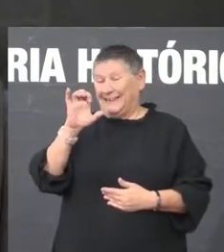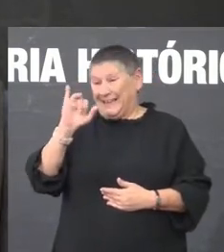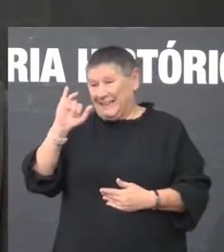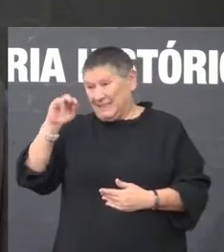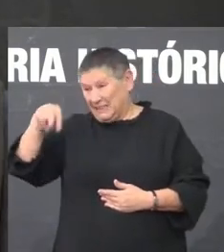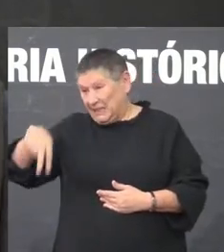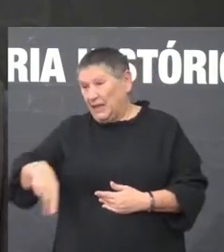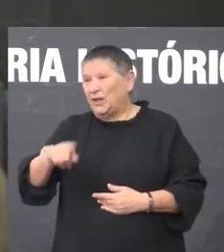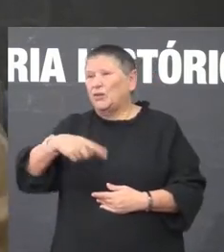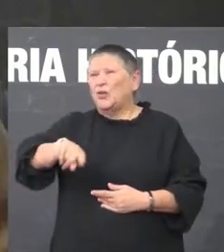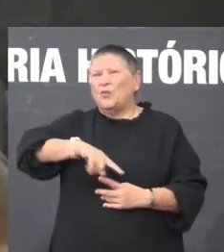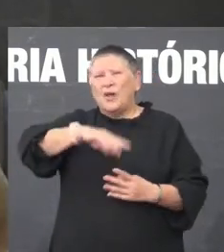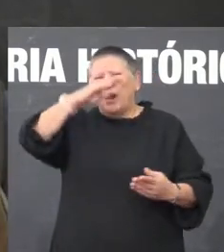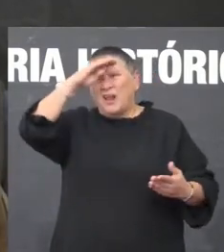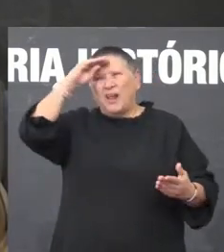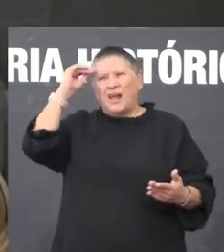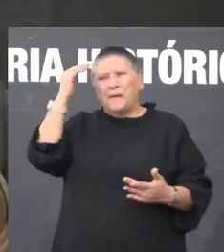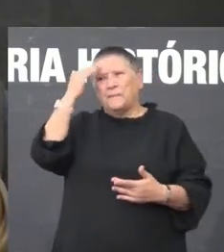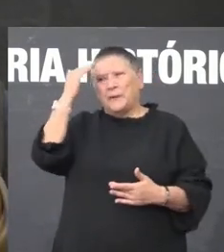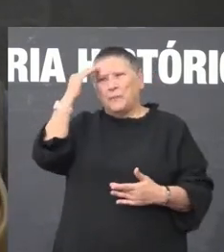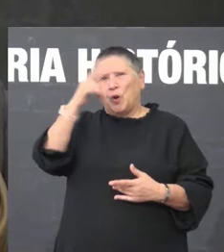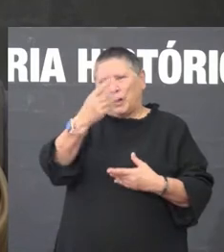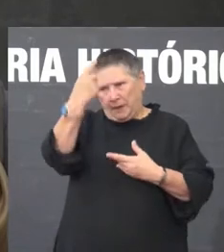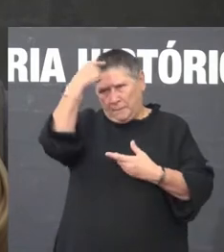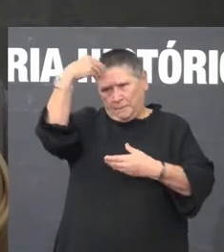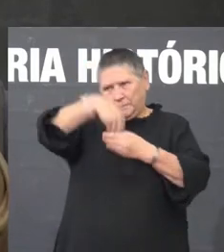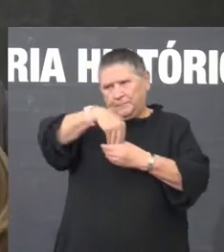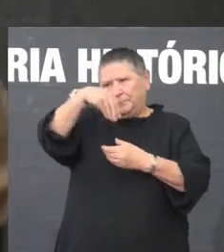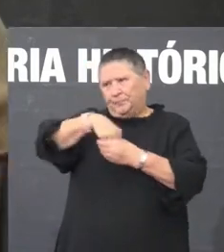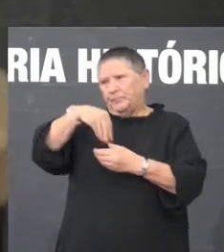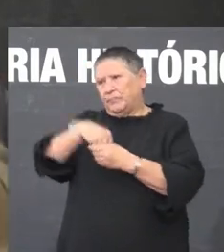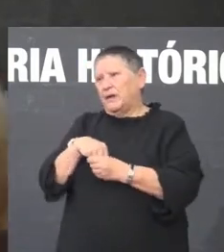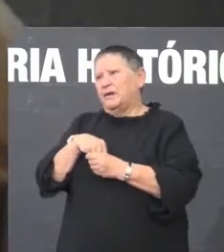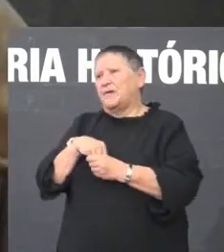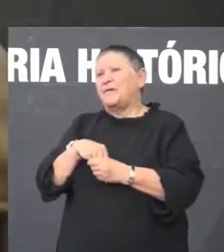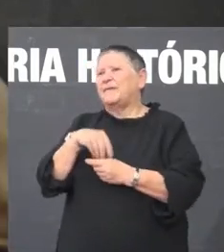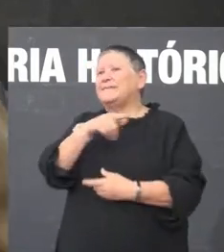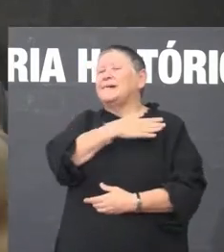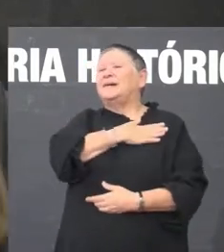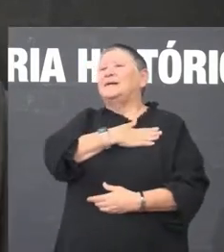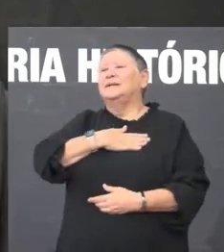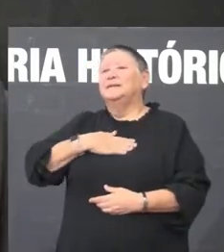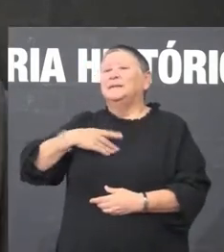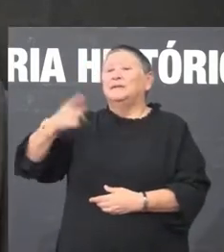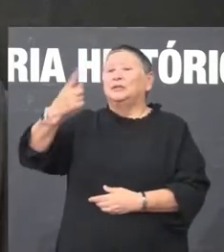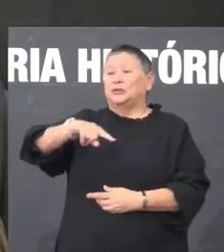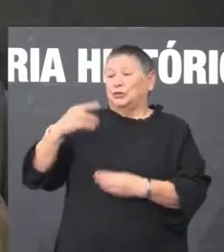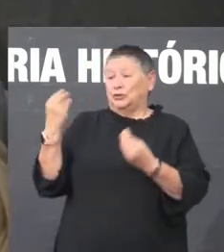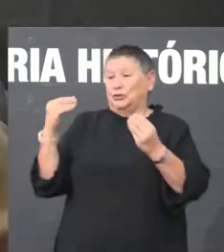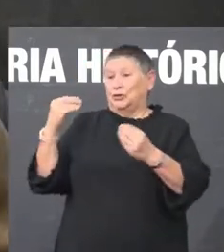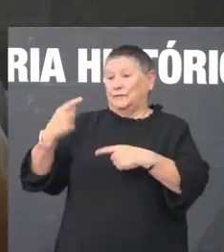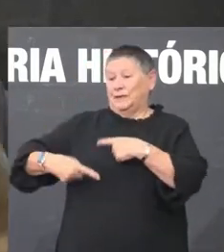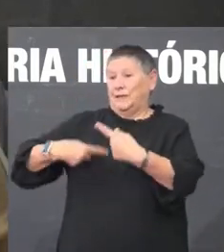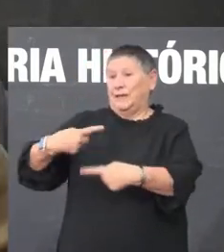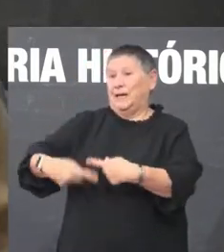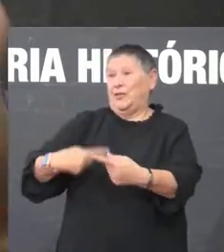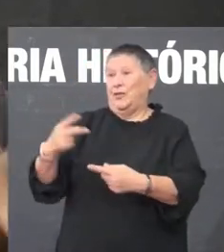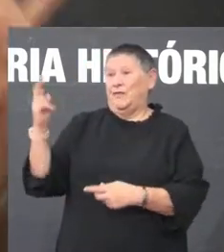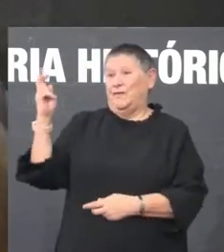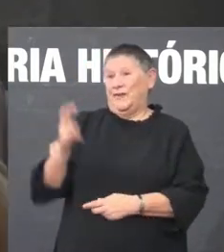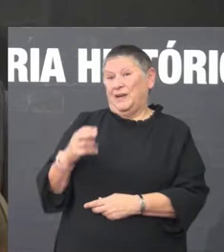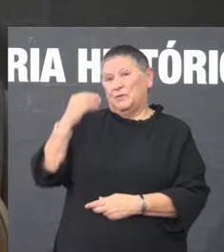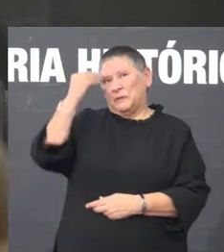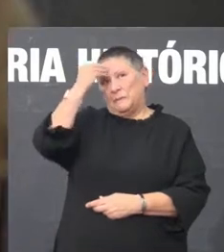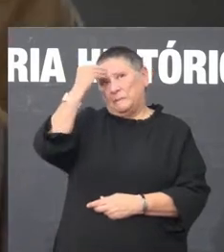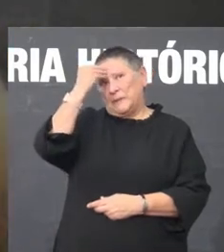que esa desmemoria quixo meter na gaveta e que intentan que xeracións como a nosa que viñamos despois pensemos que